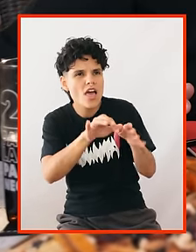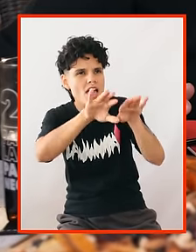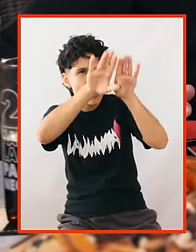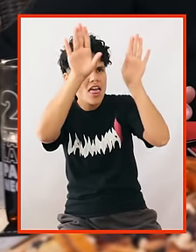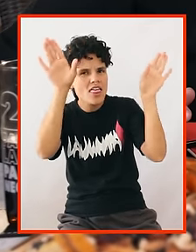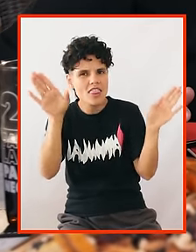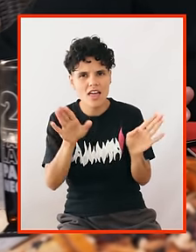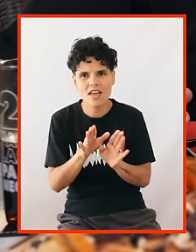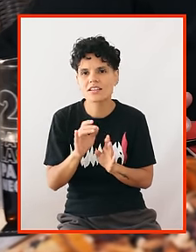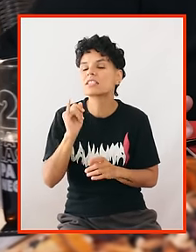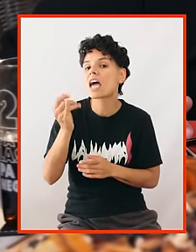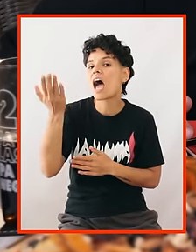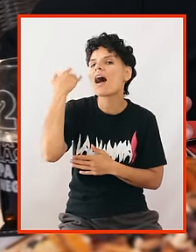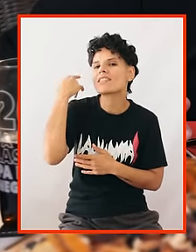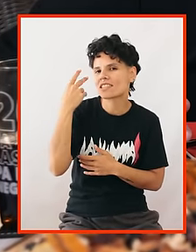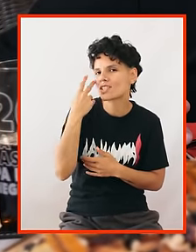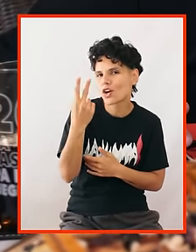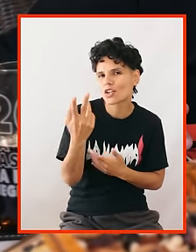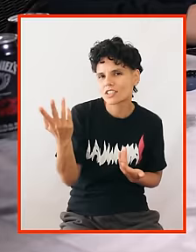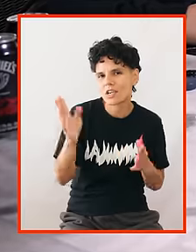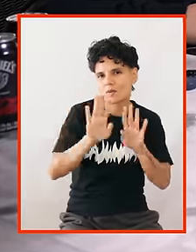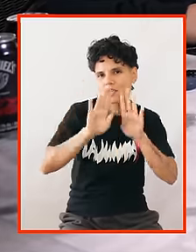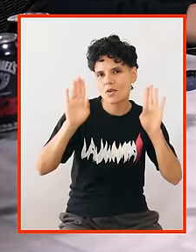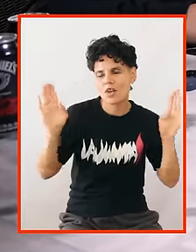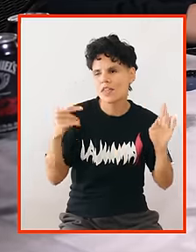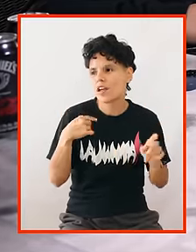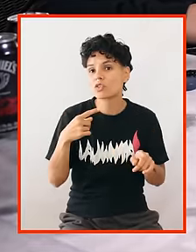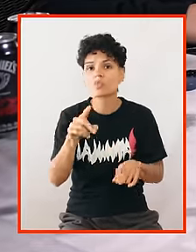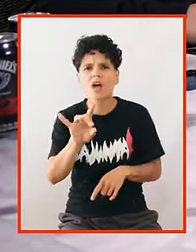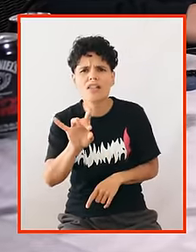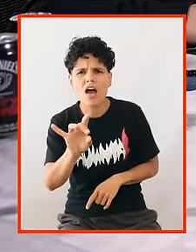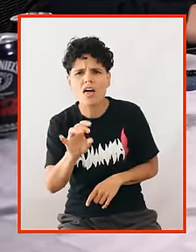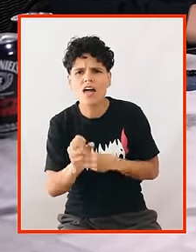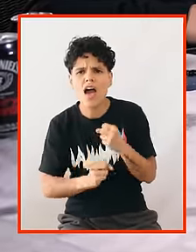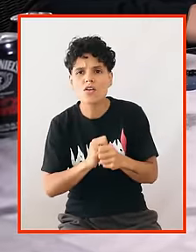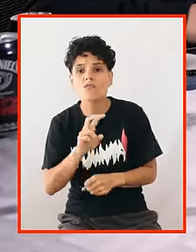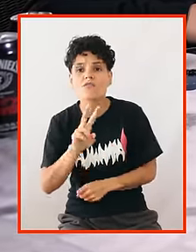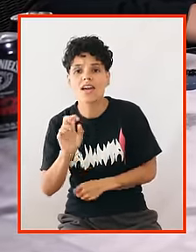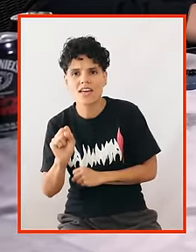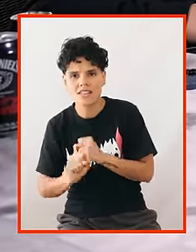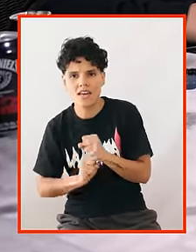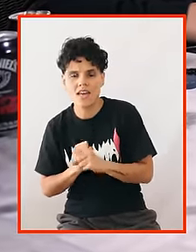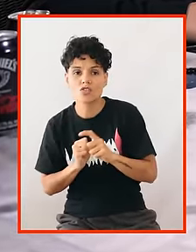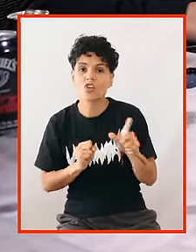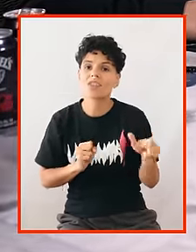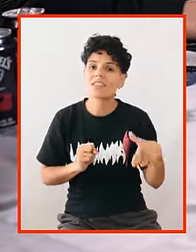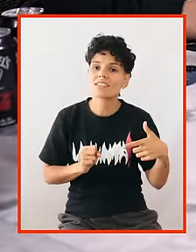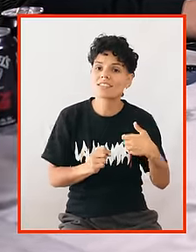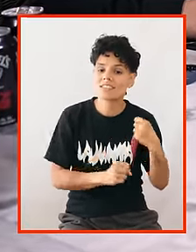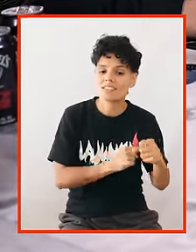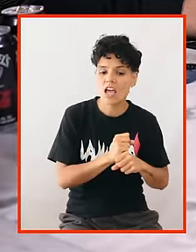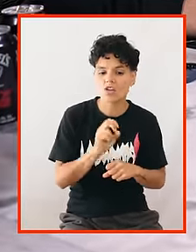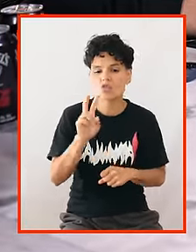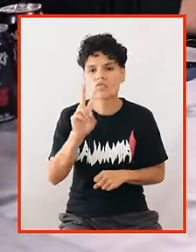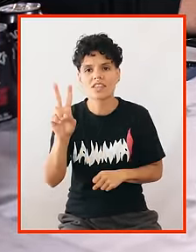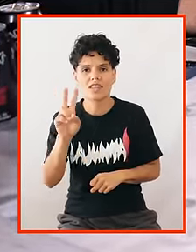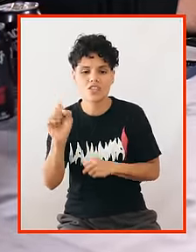Igual conocíamos La Moneda. ¿Qué edad tenías? ¿Qué edad tenías? Yo, 20. ¿20? ¿Tú? 17. ¿17?